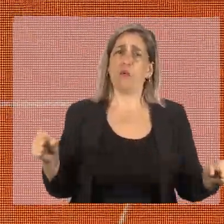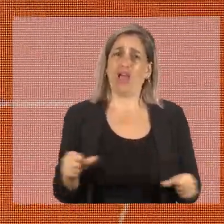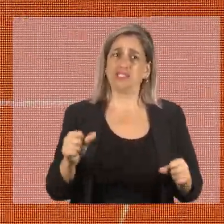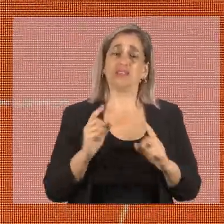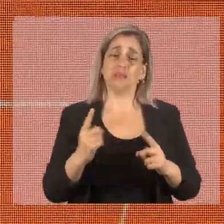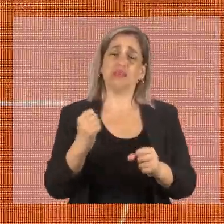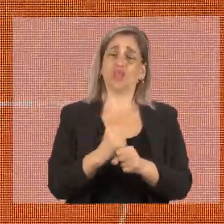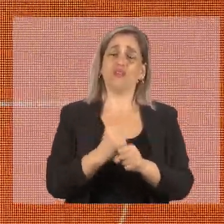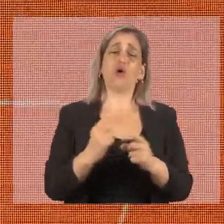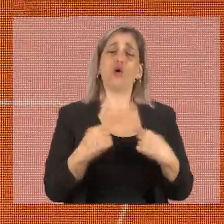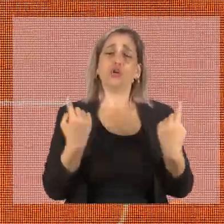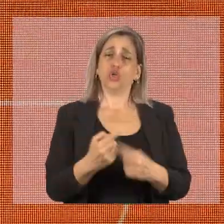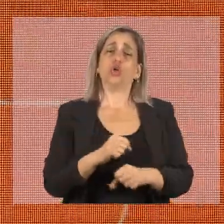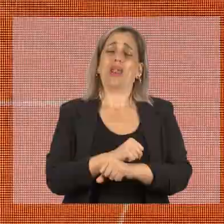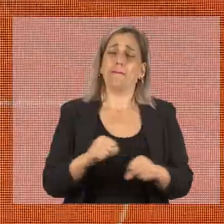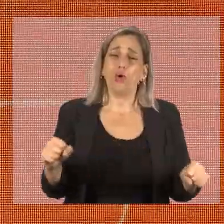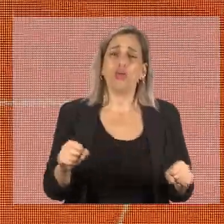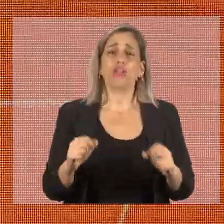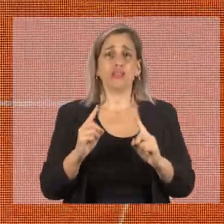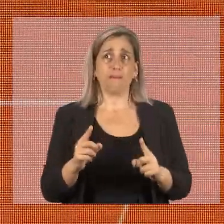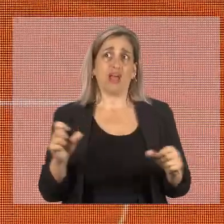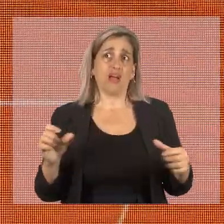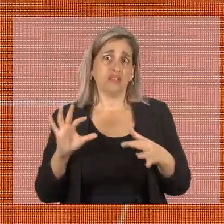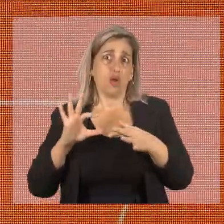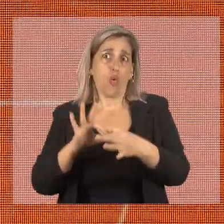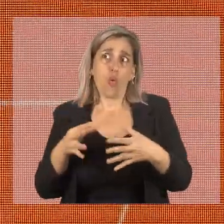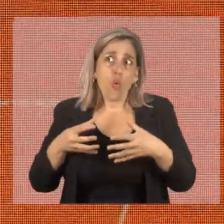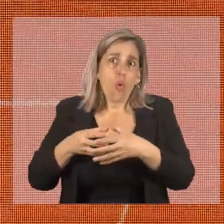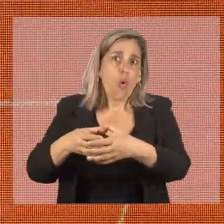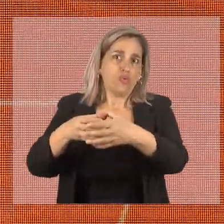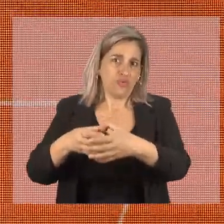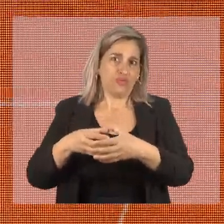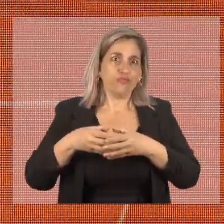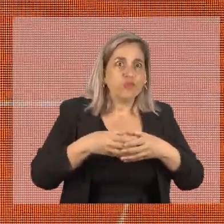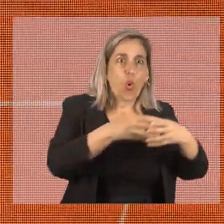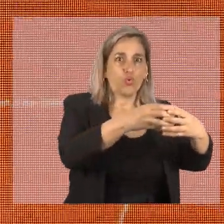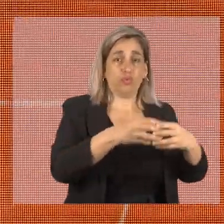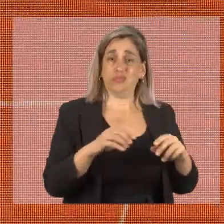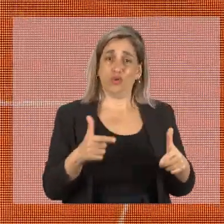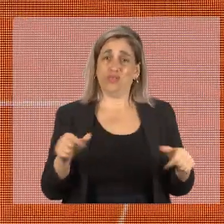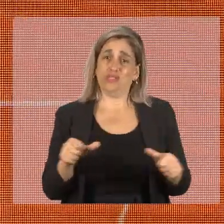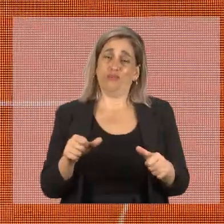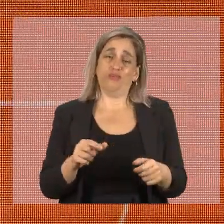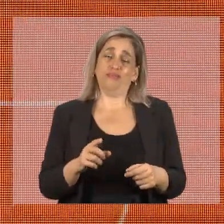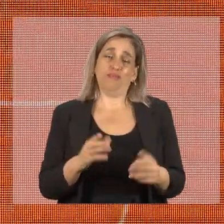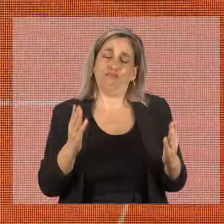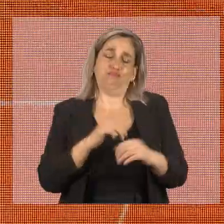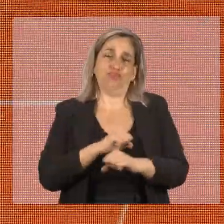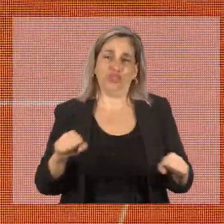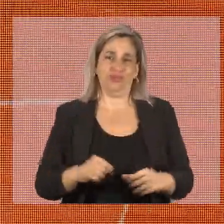hacer algún deber para poder, de alguna manera, colarnos. Porque si no hacemos todos deberes, ni